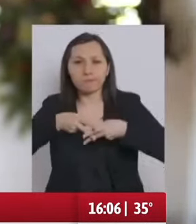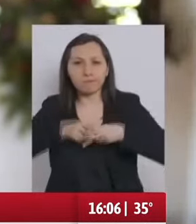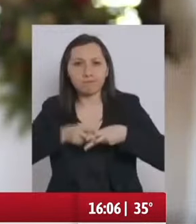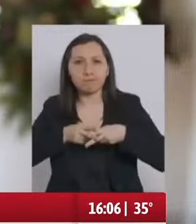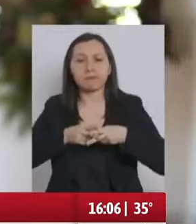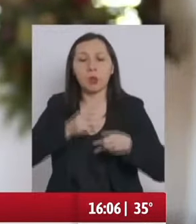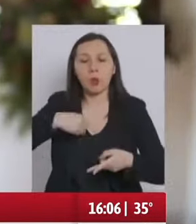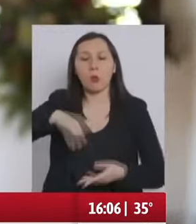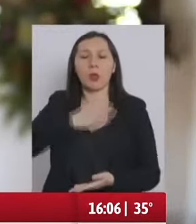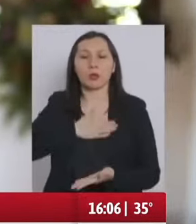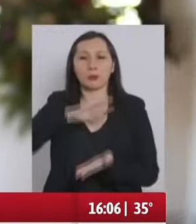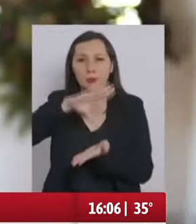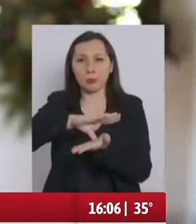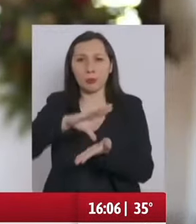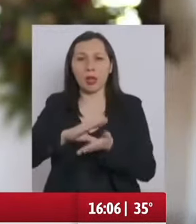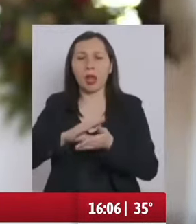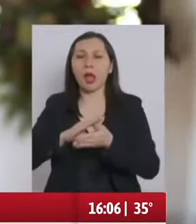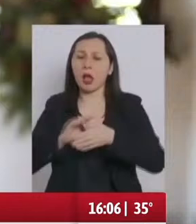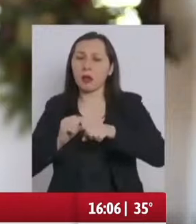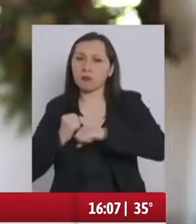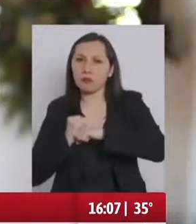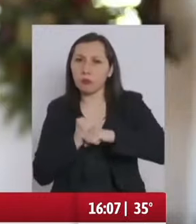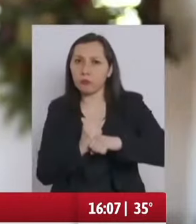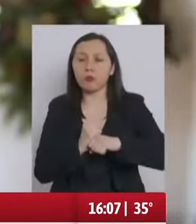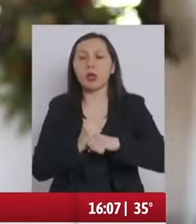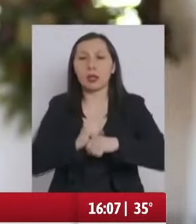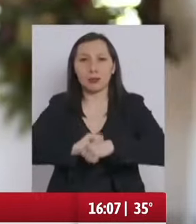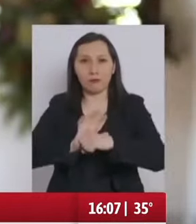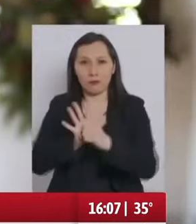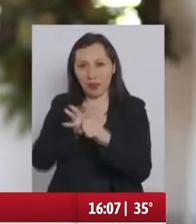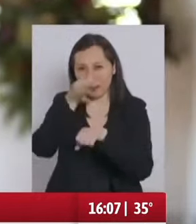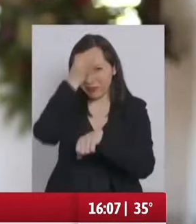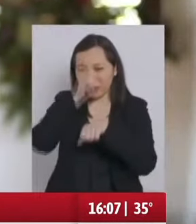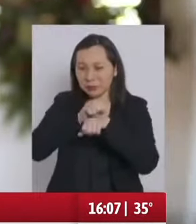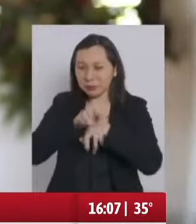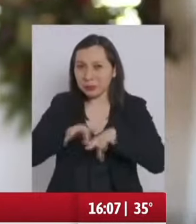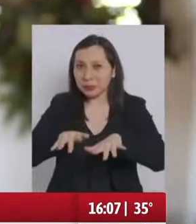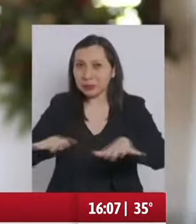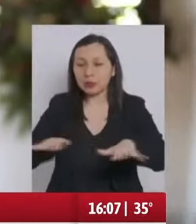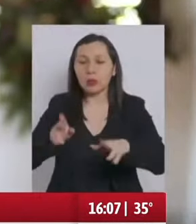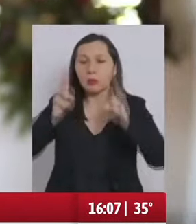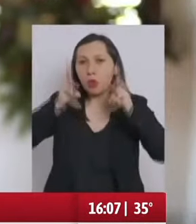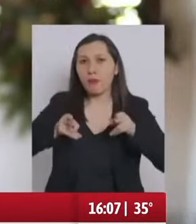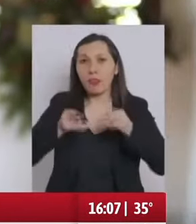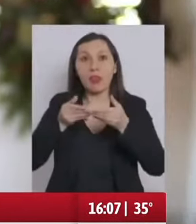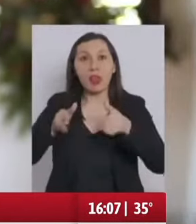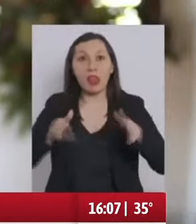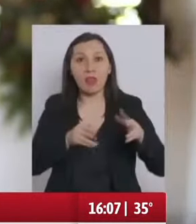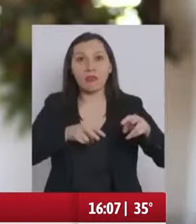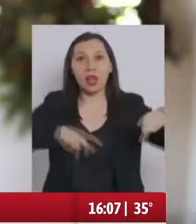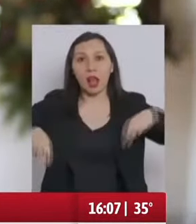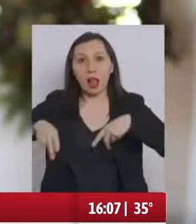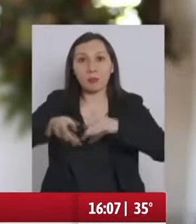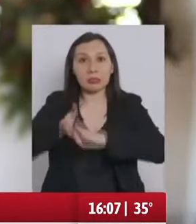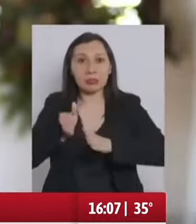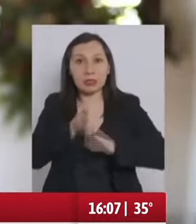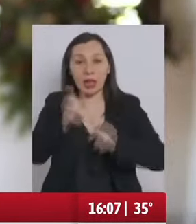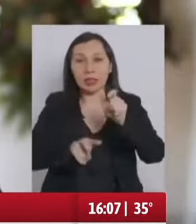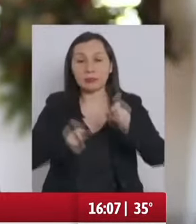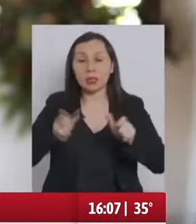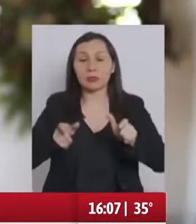los ocupantes y el destino que tenía este helicóptero. Los antecedentes policiales preliminares dicen que